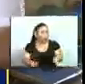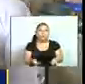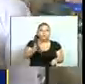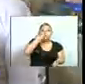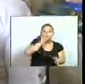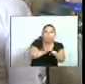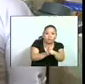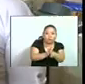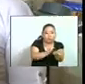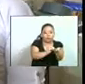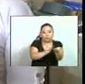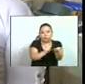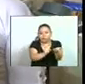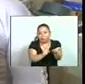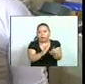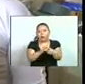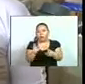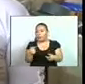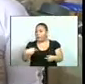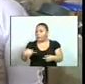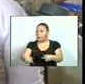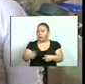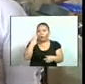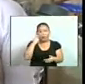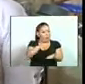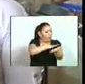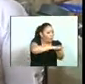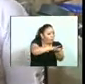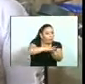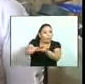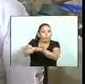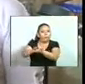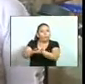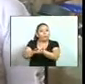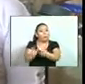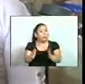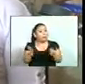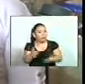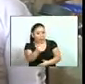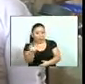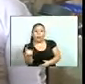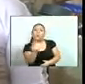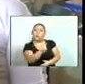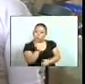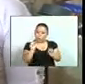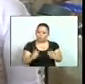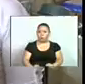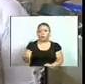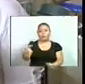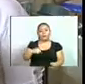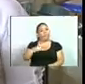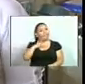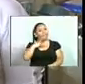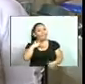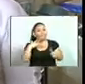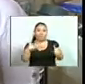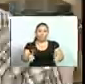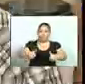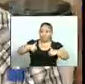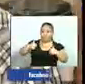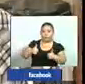gel, tomamos las medidas, cada vez que pasan aquí pasamos limpiando, para que el cliente pueda venir y sentirse bien.